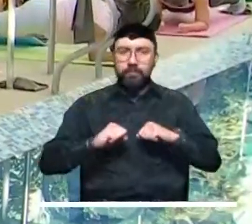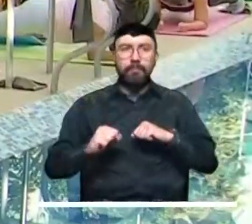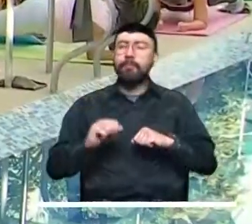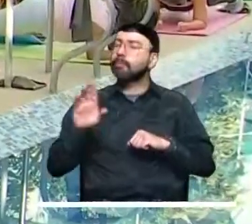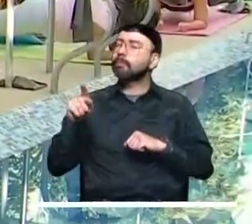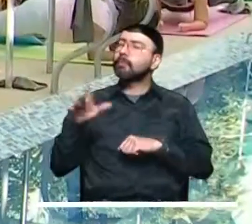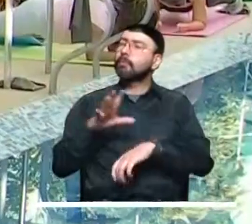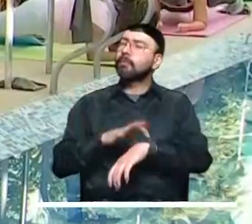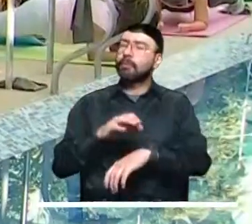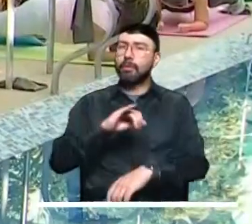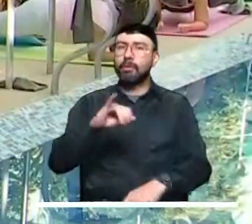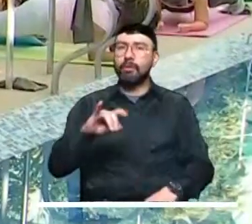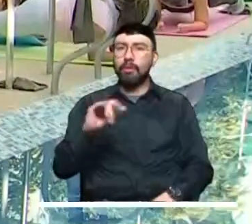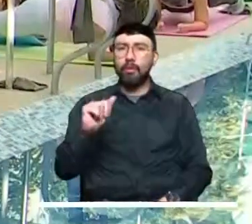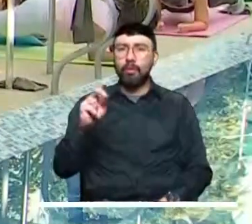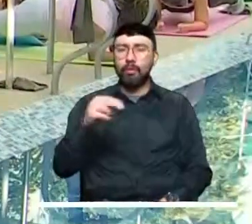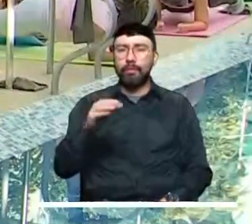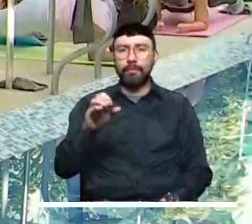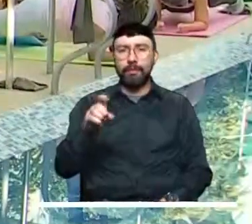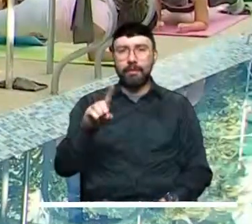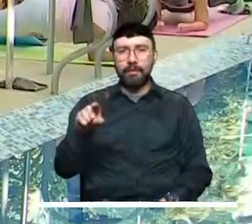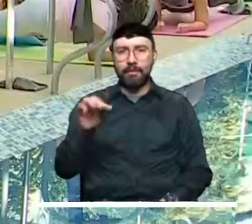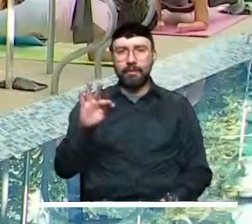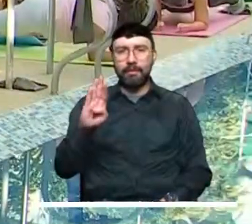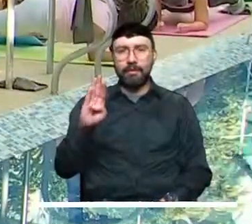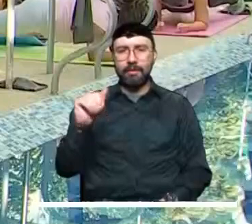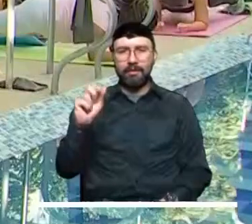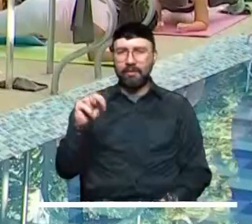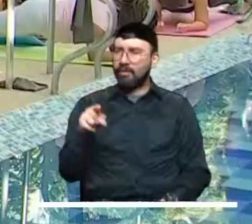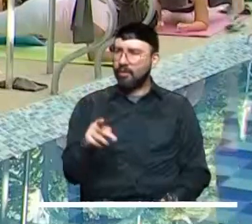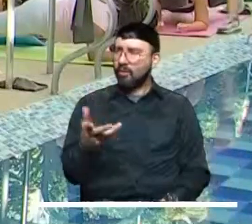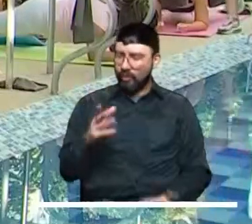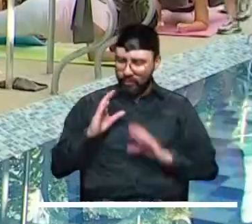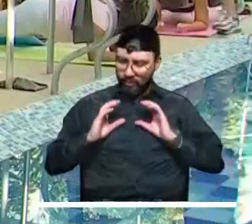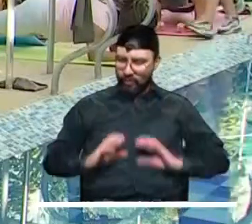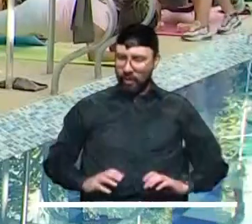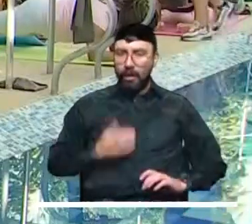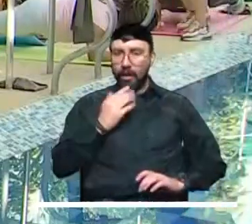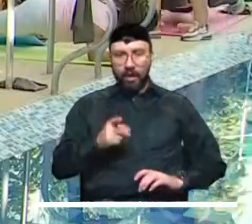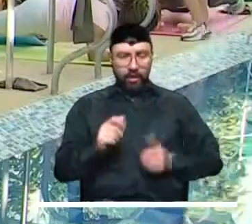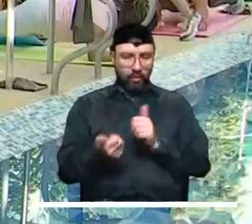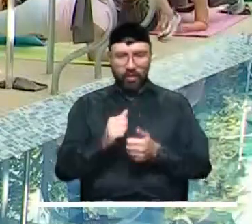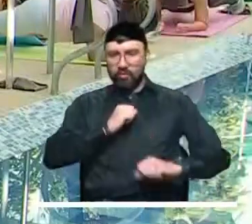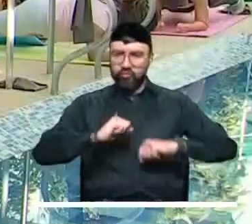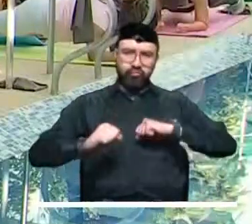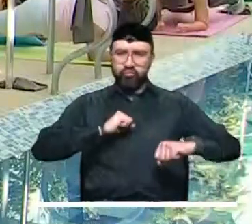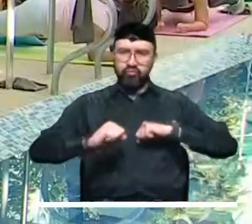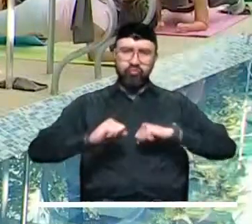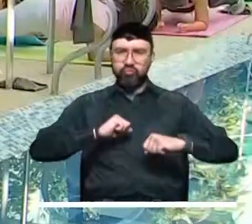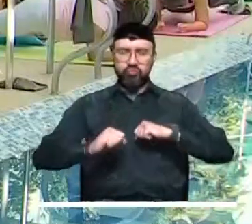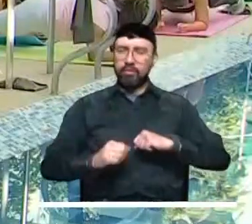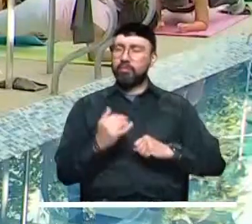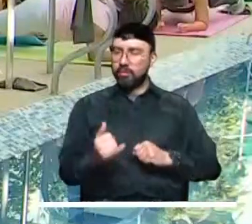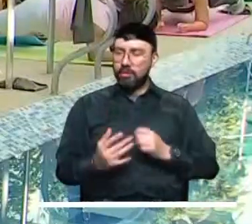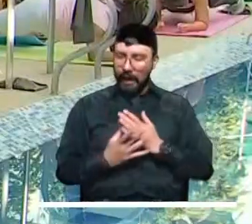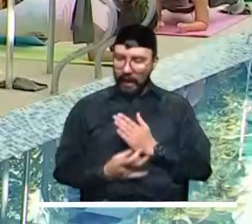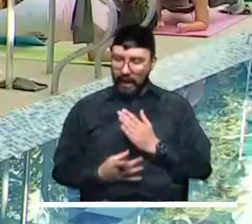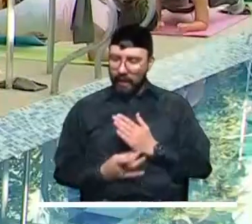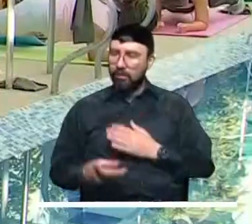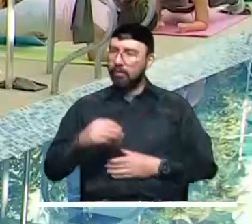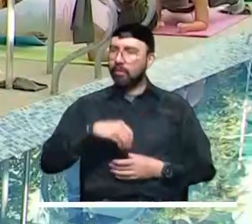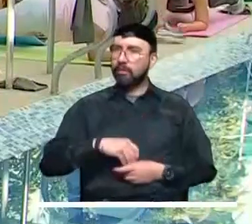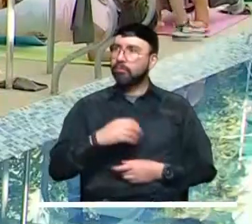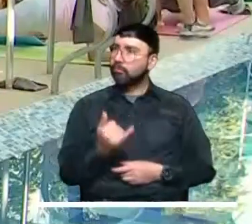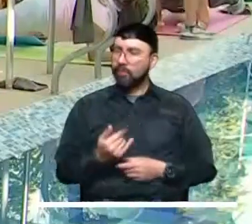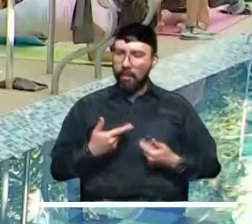Esteban, hablemos un poco de cómo responde el cuerpo cuando hay actividad física con los depósitos de grasa, pese a